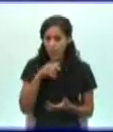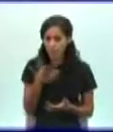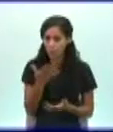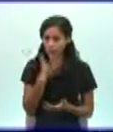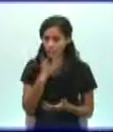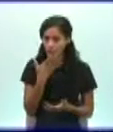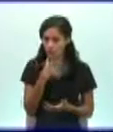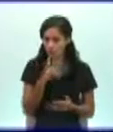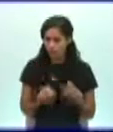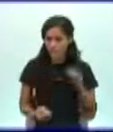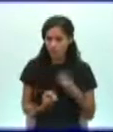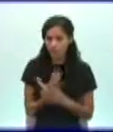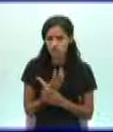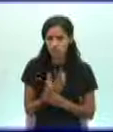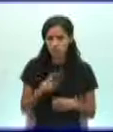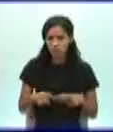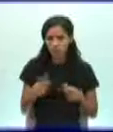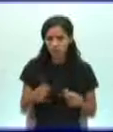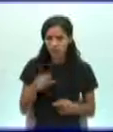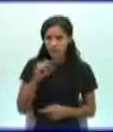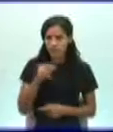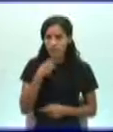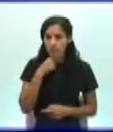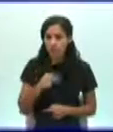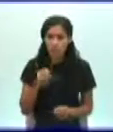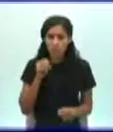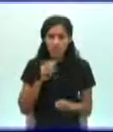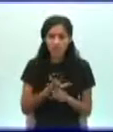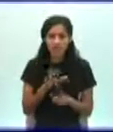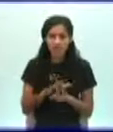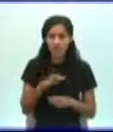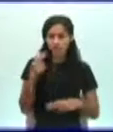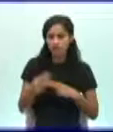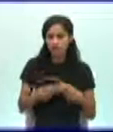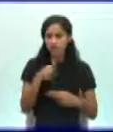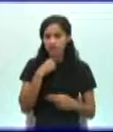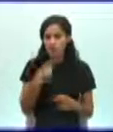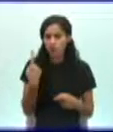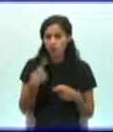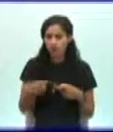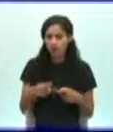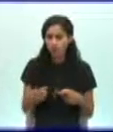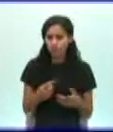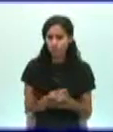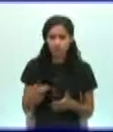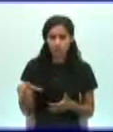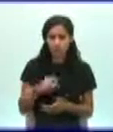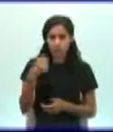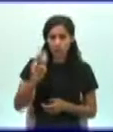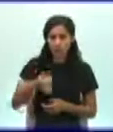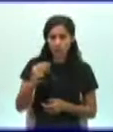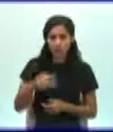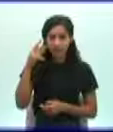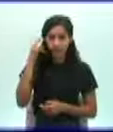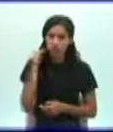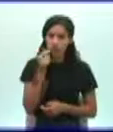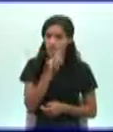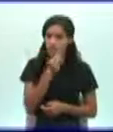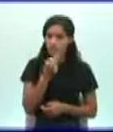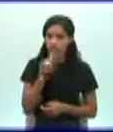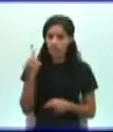fundacionales. ¿Por qué afirmamos que desde un inicio se produce una articulación de las ideas de José Martí y la